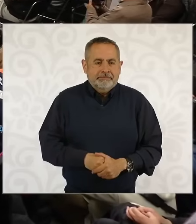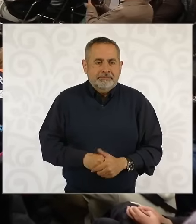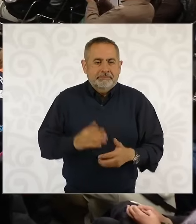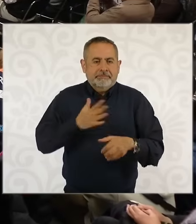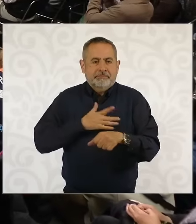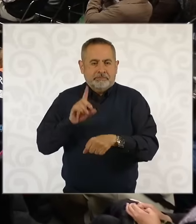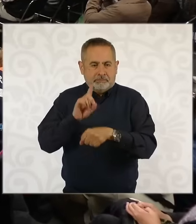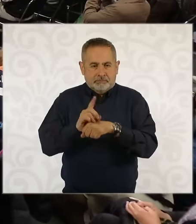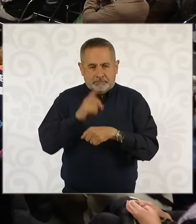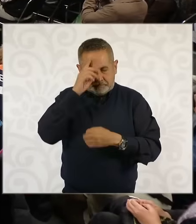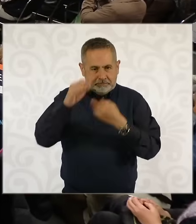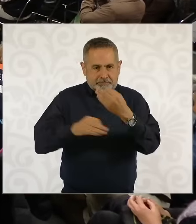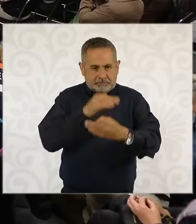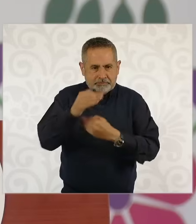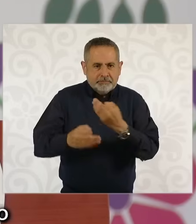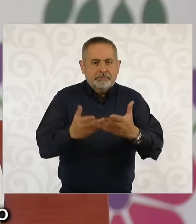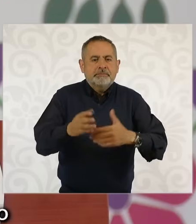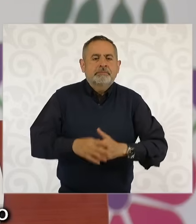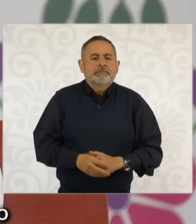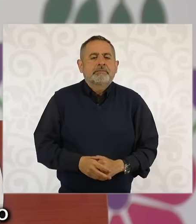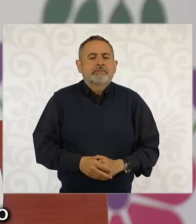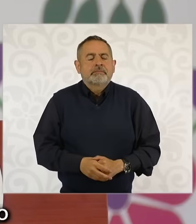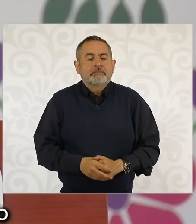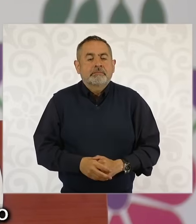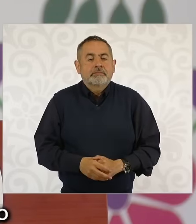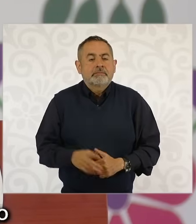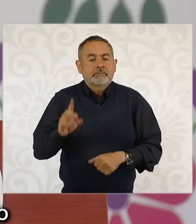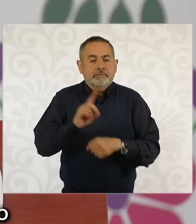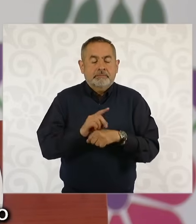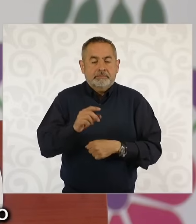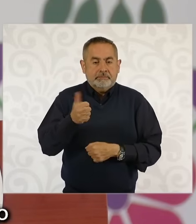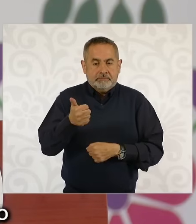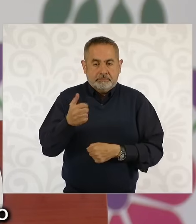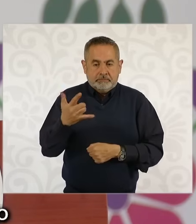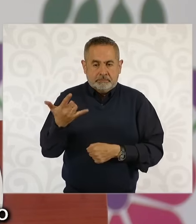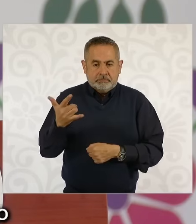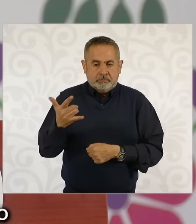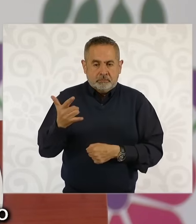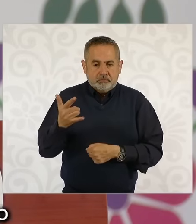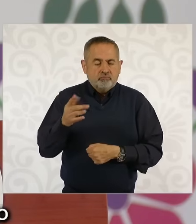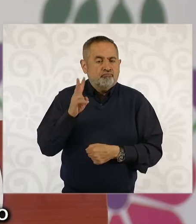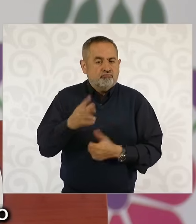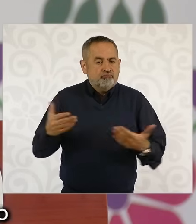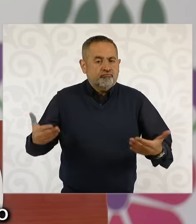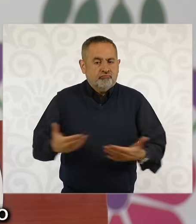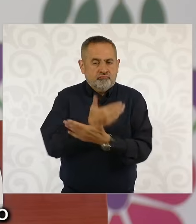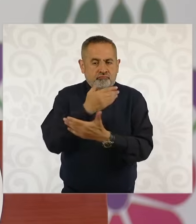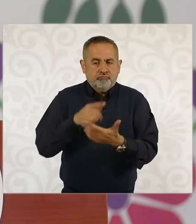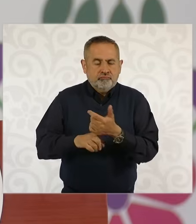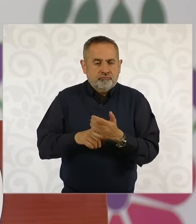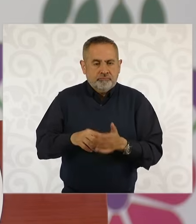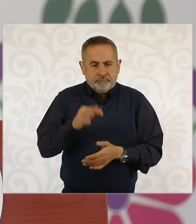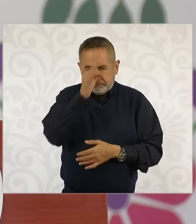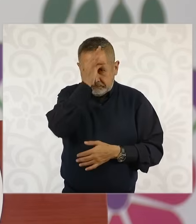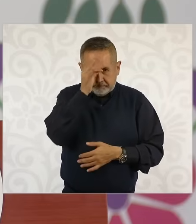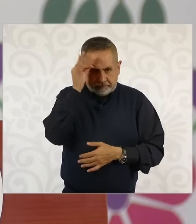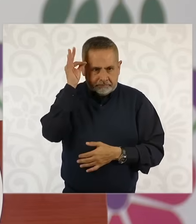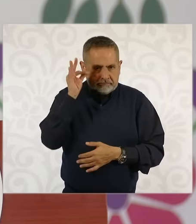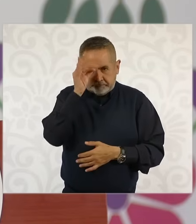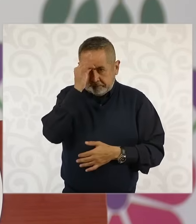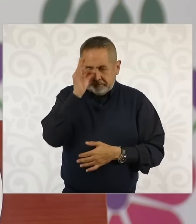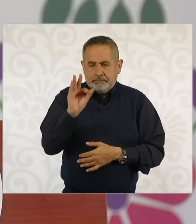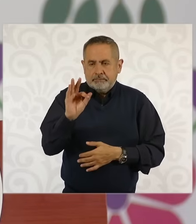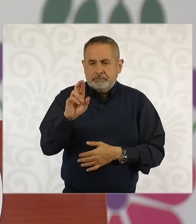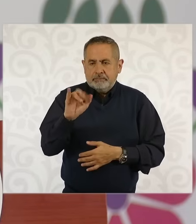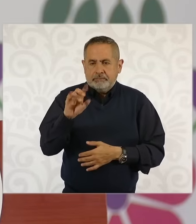Muy buenos días a todas y a todos. El 6 de julio fue el nacimiento de Frida Kahlo y este próximo